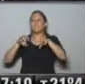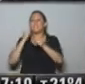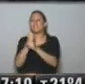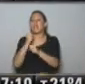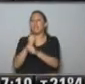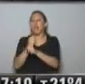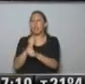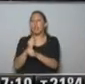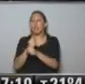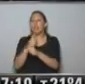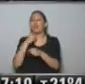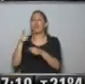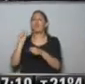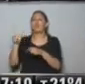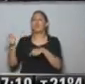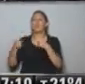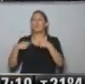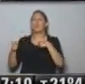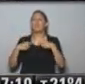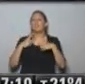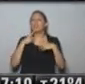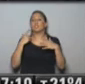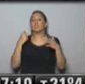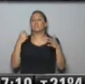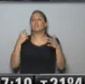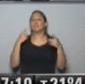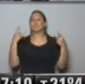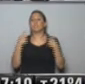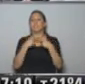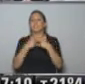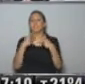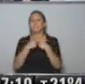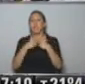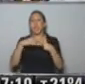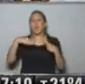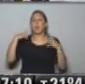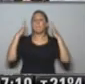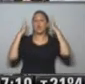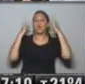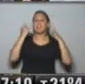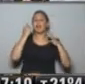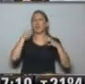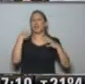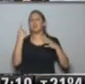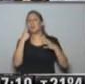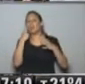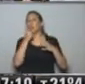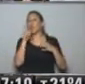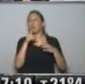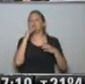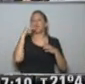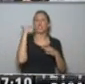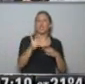caso del comercio. El choque entre Hugo Moyano y un intendente. Parece que no le gustaron la palabra al intendente y por